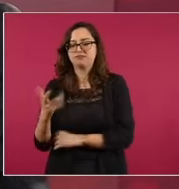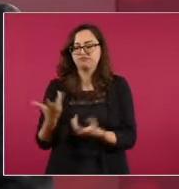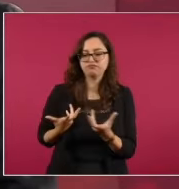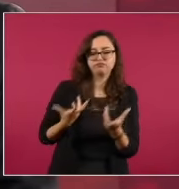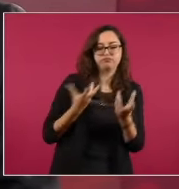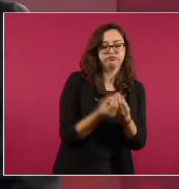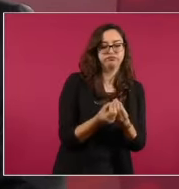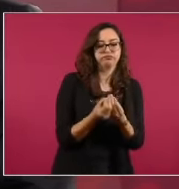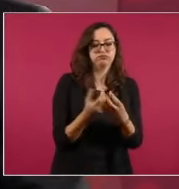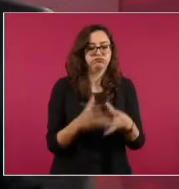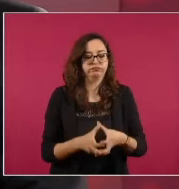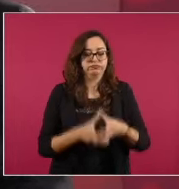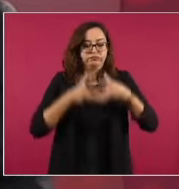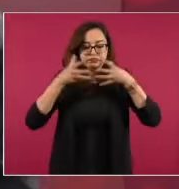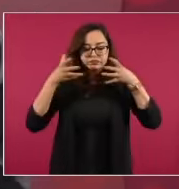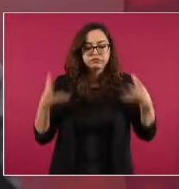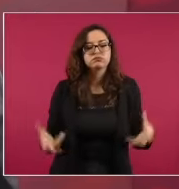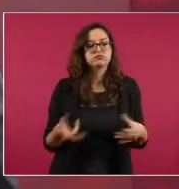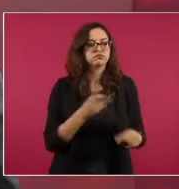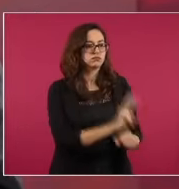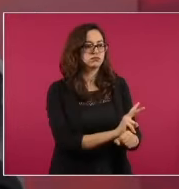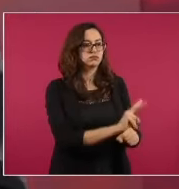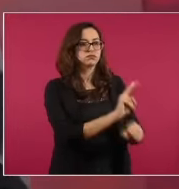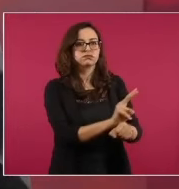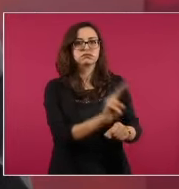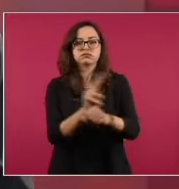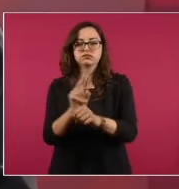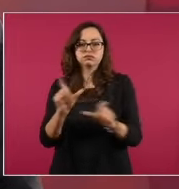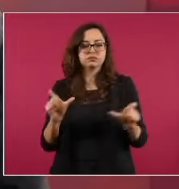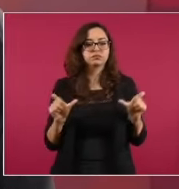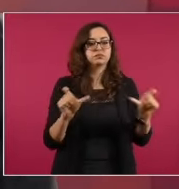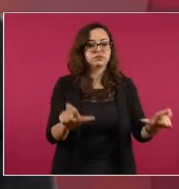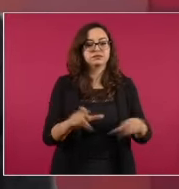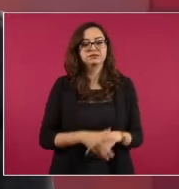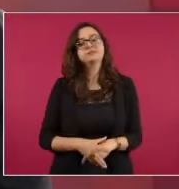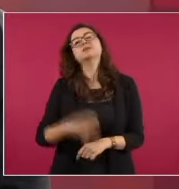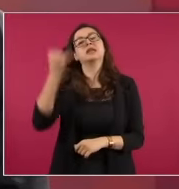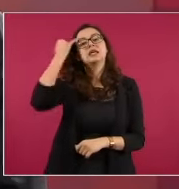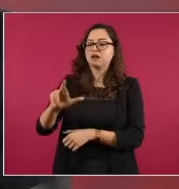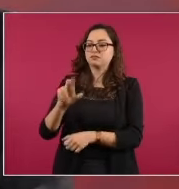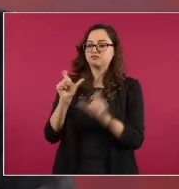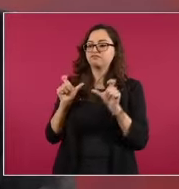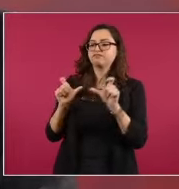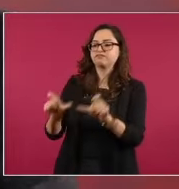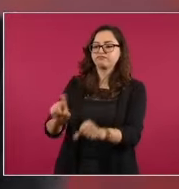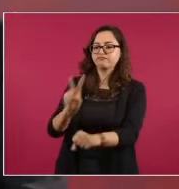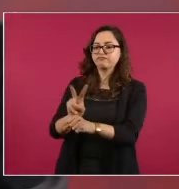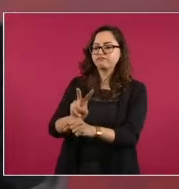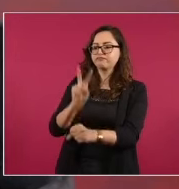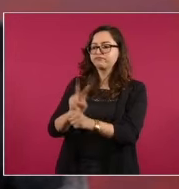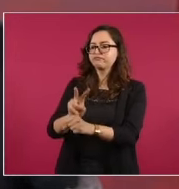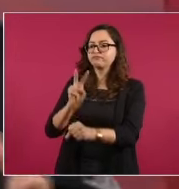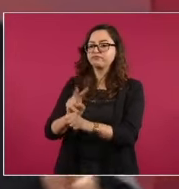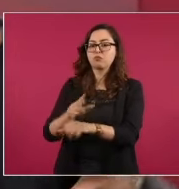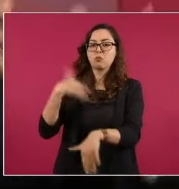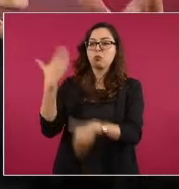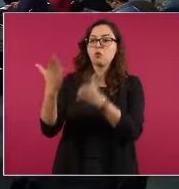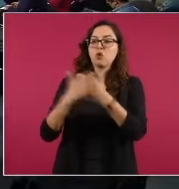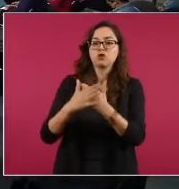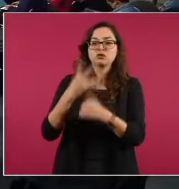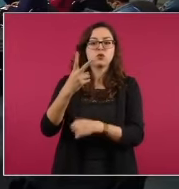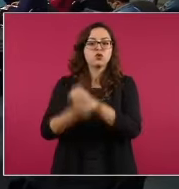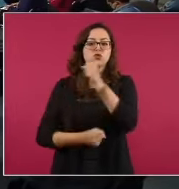Imagínense, retiramos a los marinos de los puertos, ya